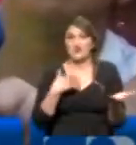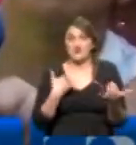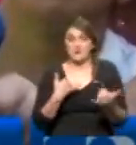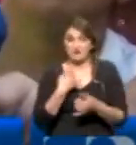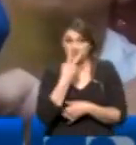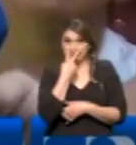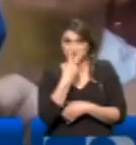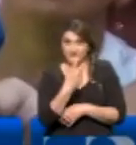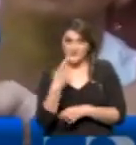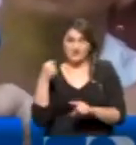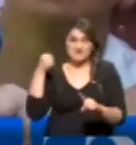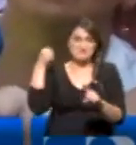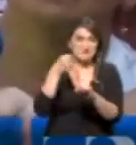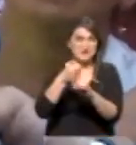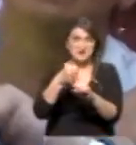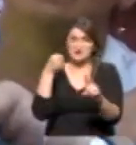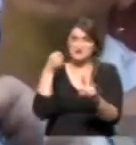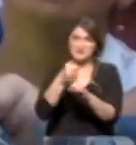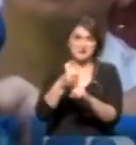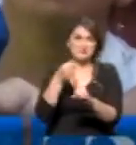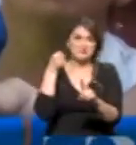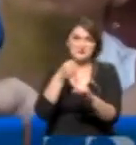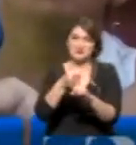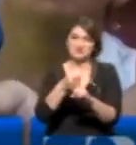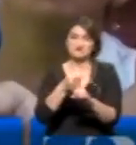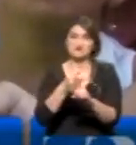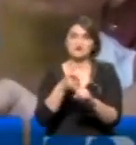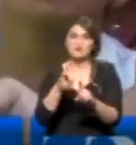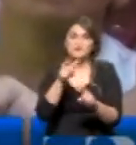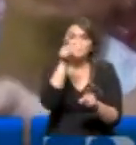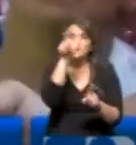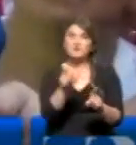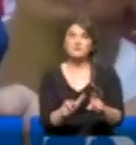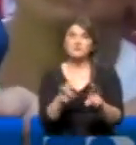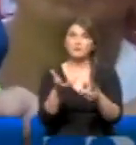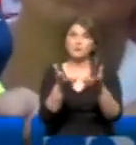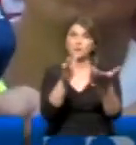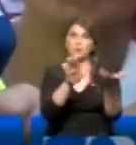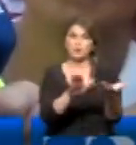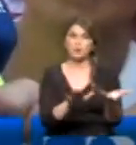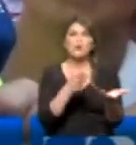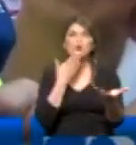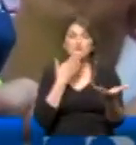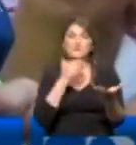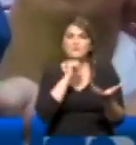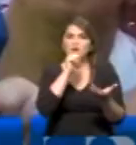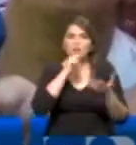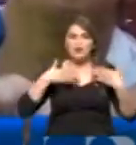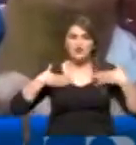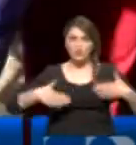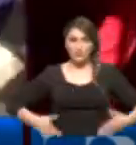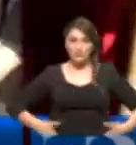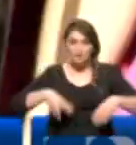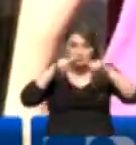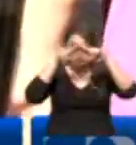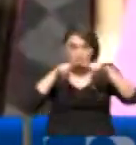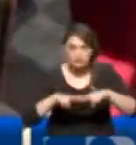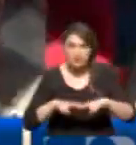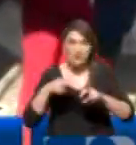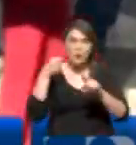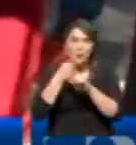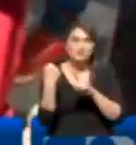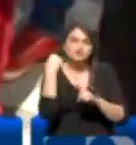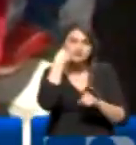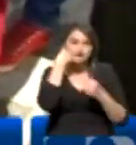son el producto de la iniciación de la descomposición de un cuerpo no se puede determinar exactamente son golpes de acuerdo con